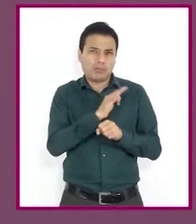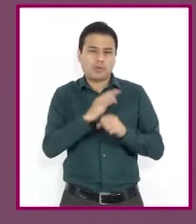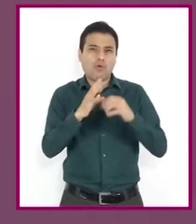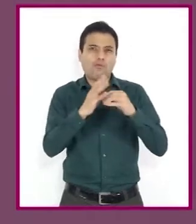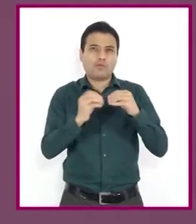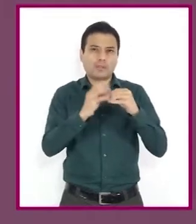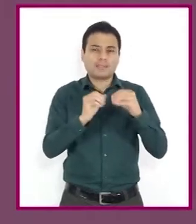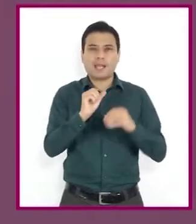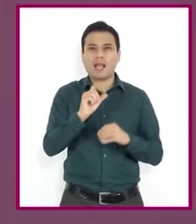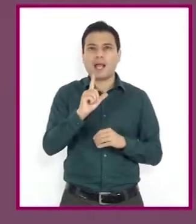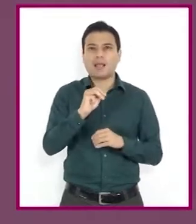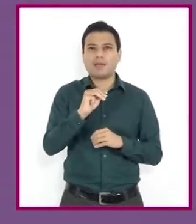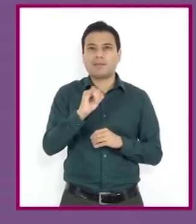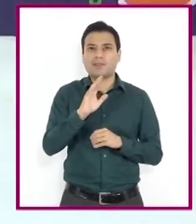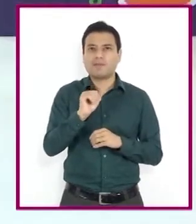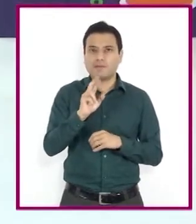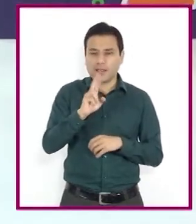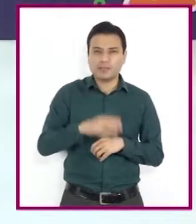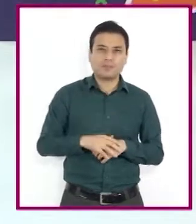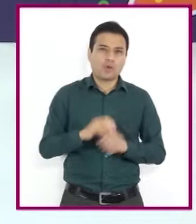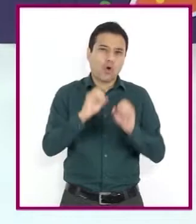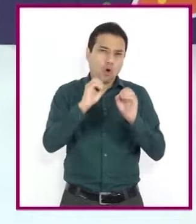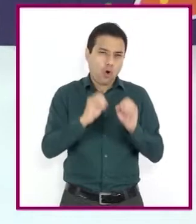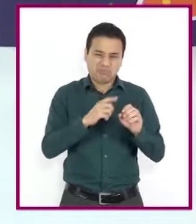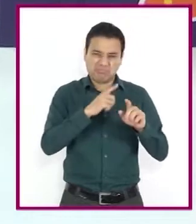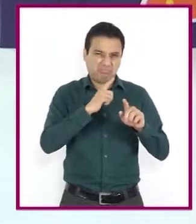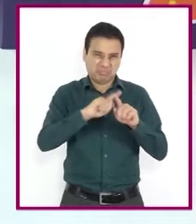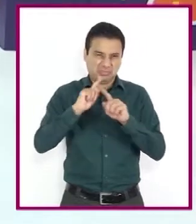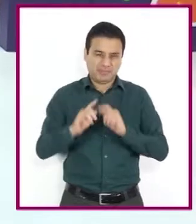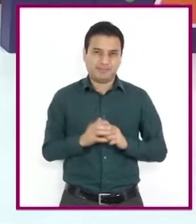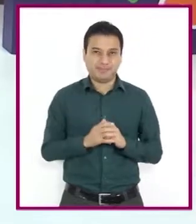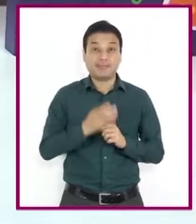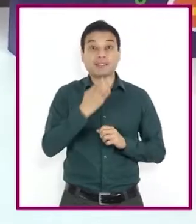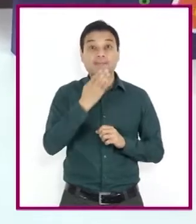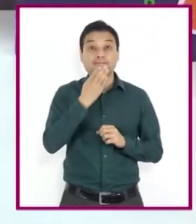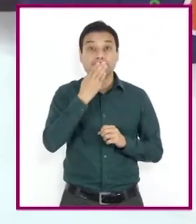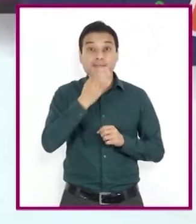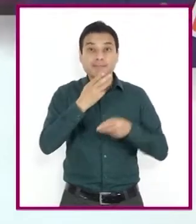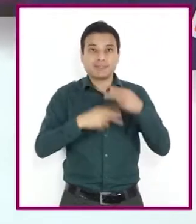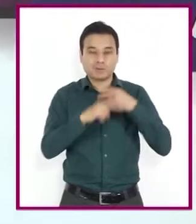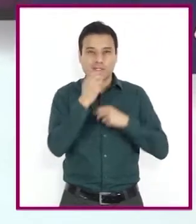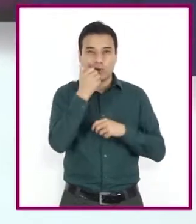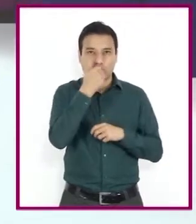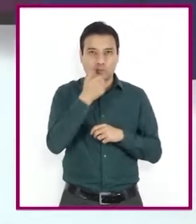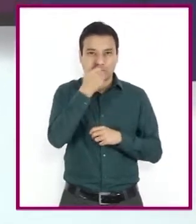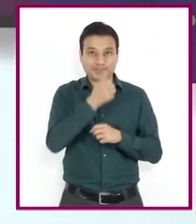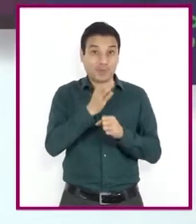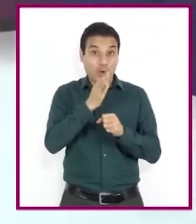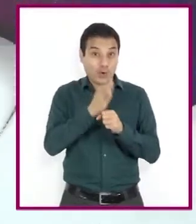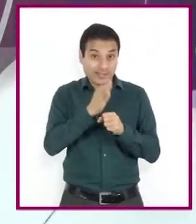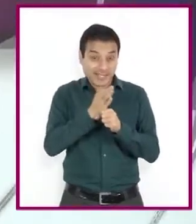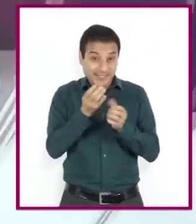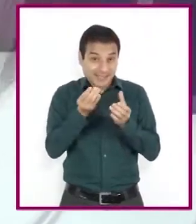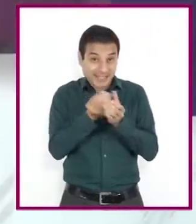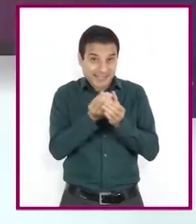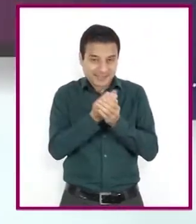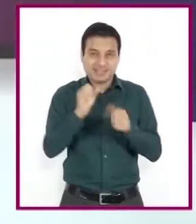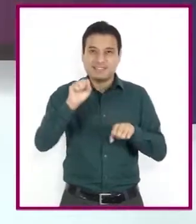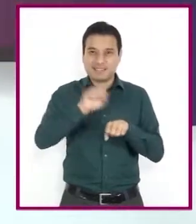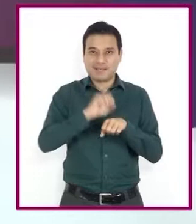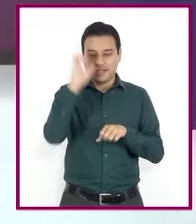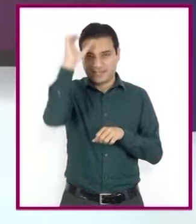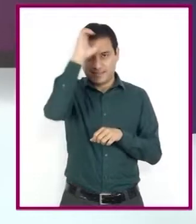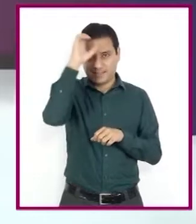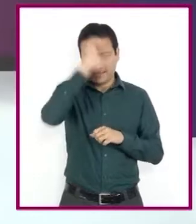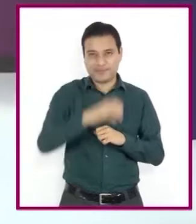o el envasado al vacío. Bienvenidas, alumnas y alumnos, a esta sesión de la Semana de la Ciencia. Soy el